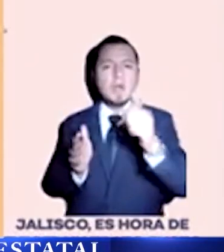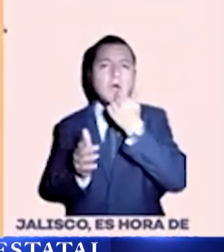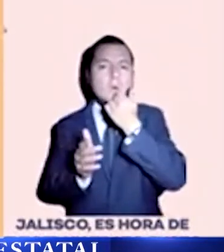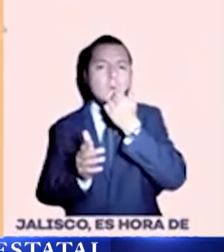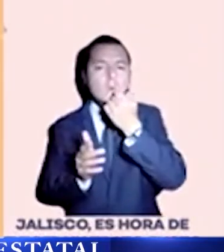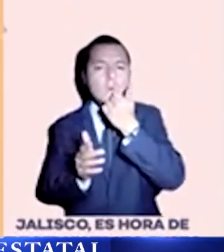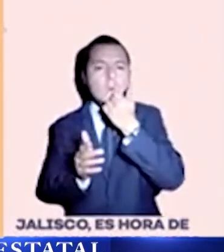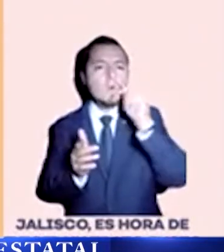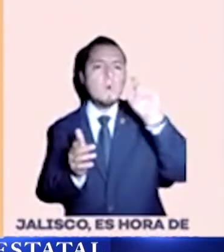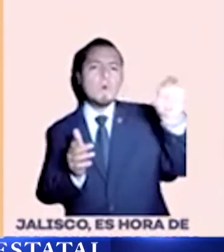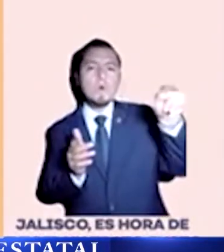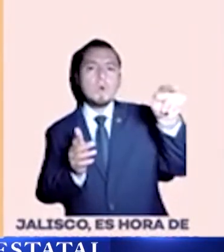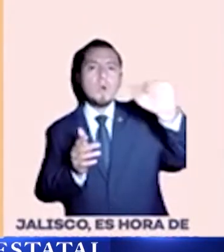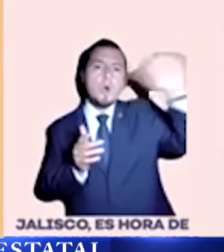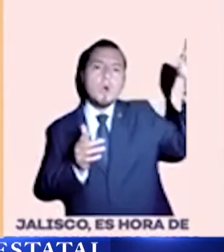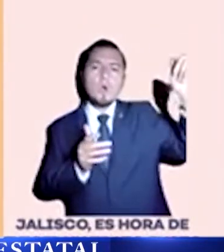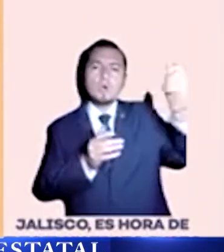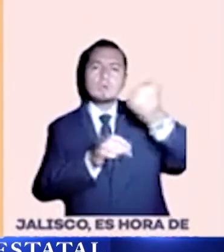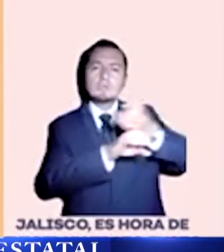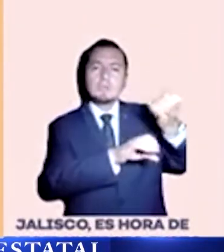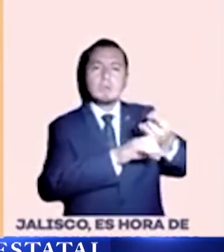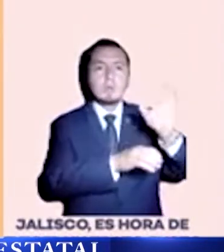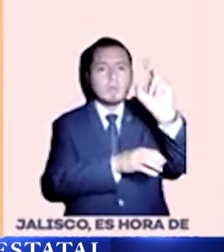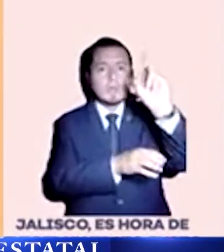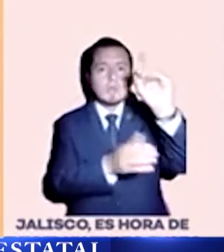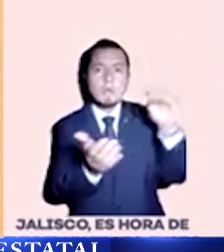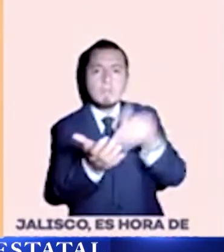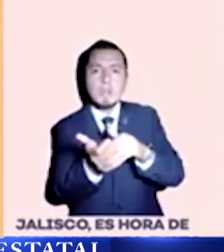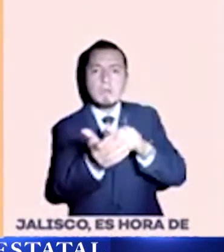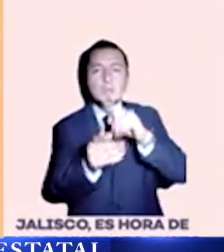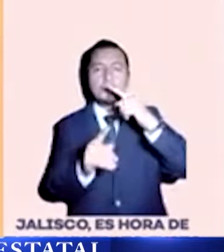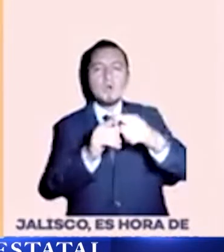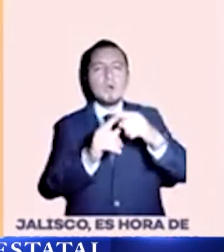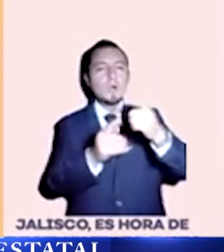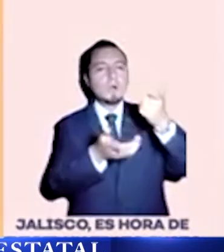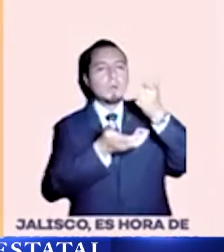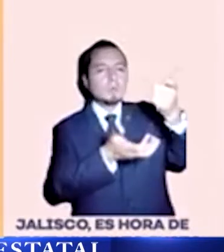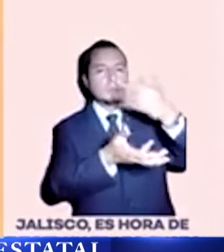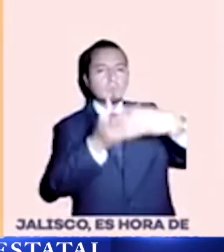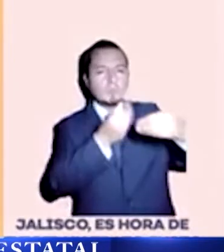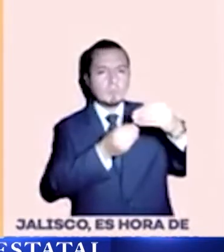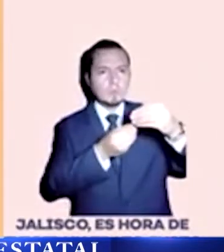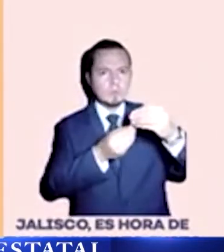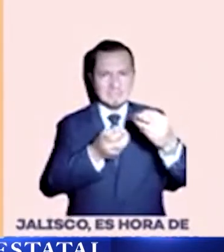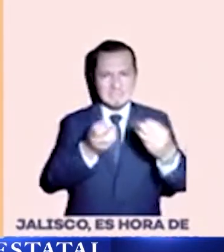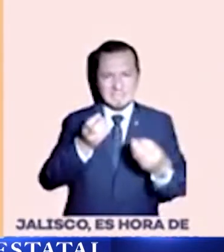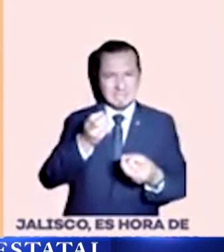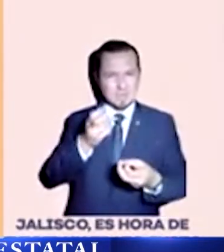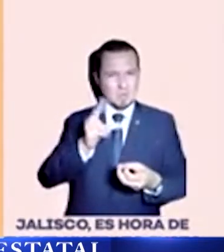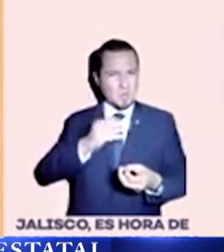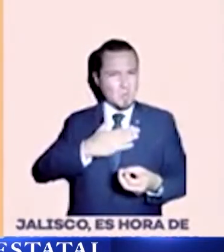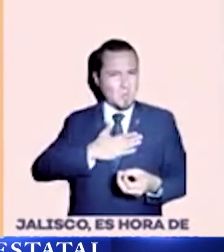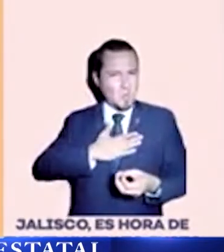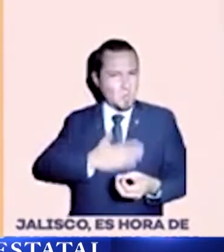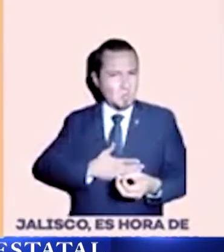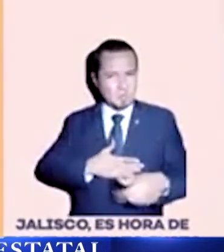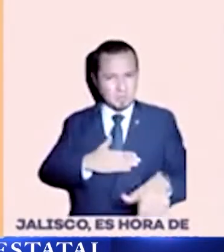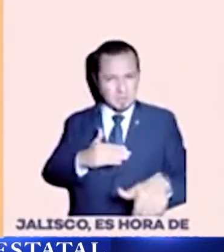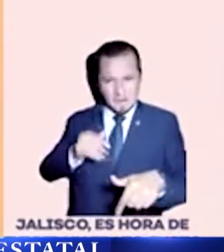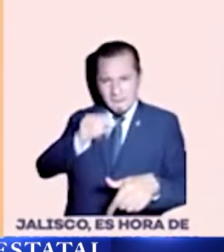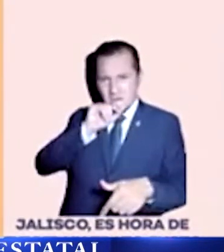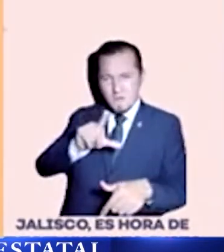de primera y de segunda? ¿Cómo es posible que tengamos esta realidad